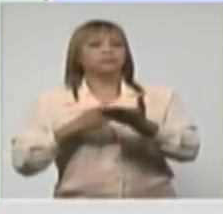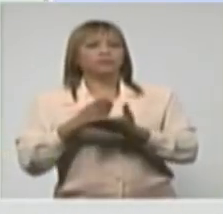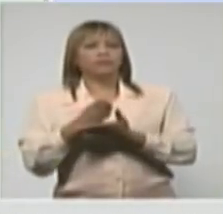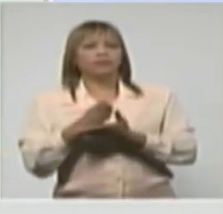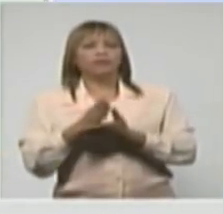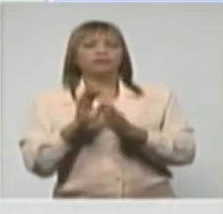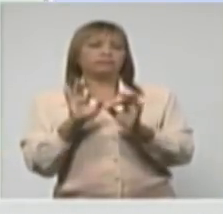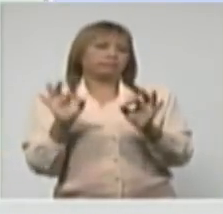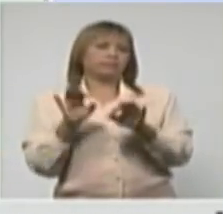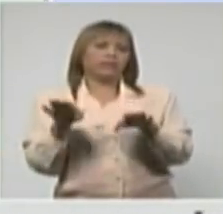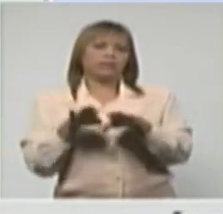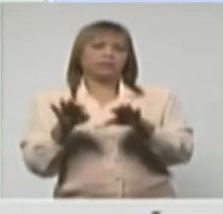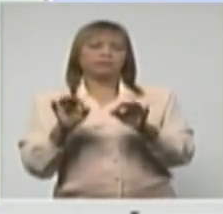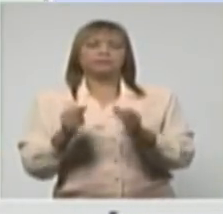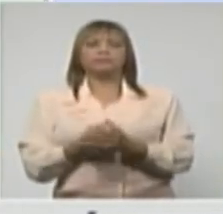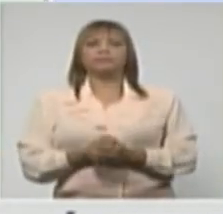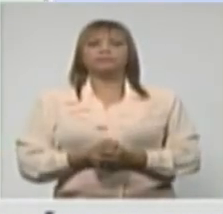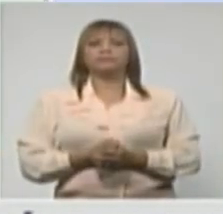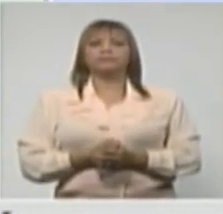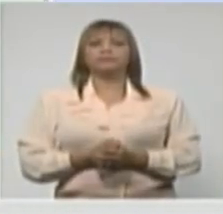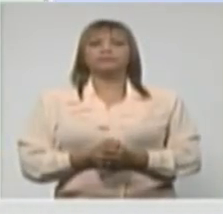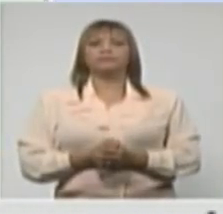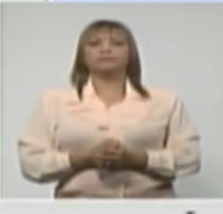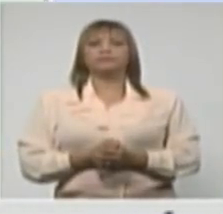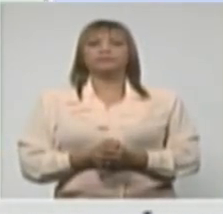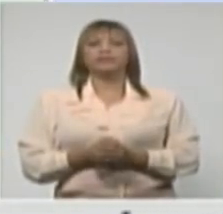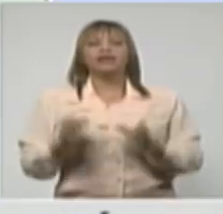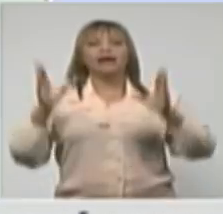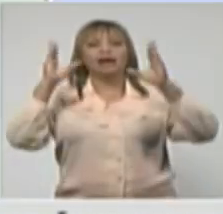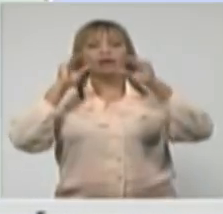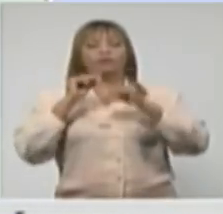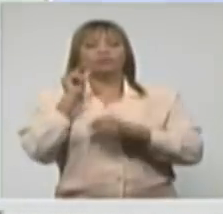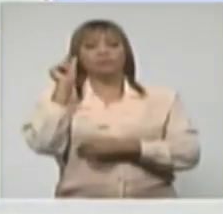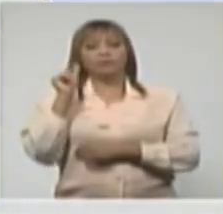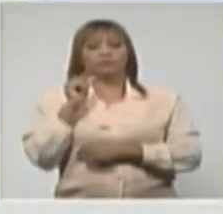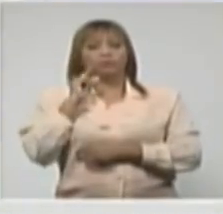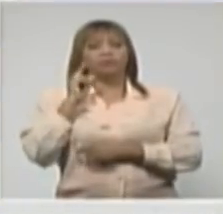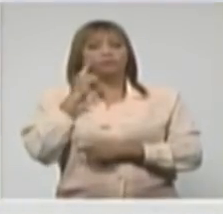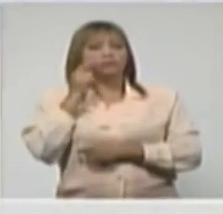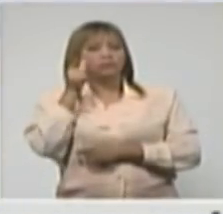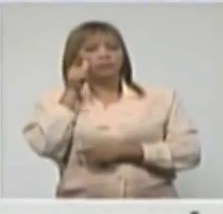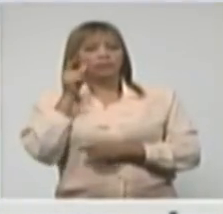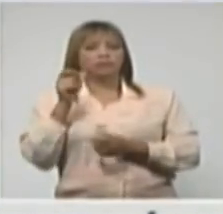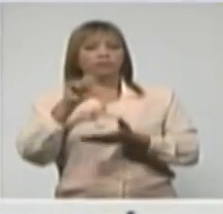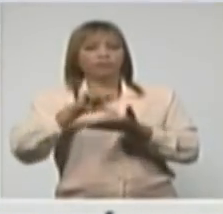ese lugar. Anoche los compañeros del Centro de Vigilancia nos apoyaron